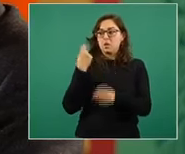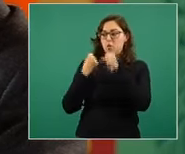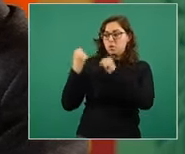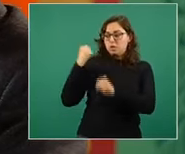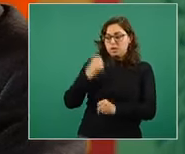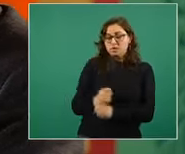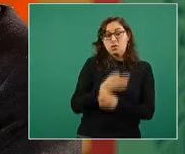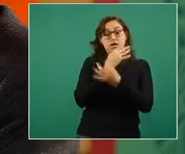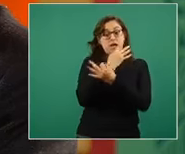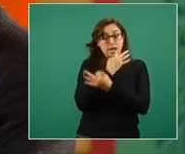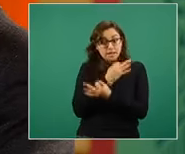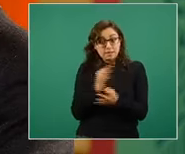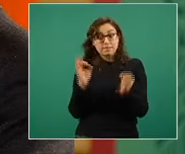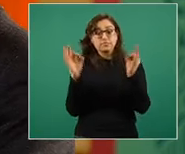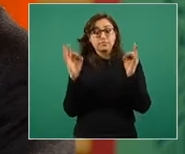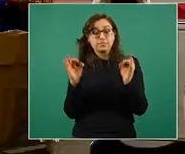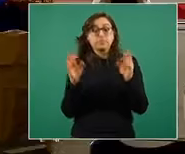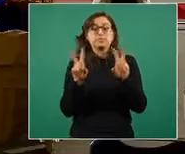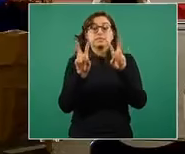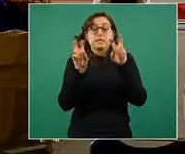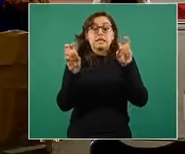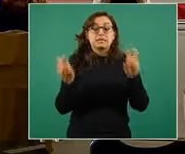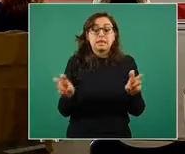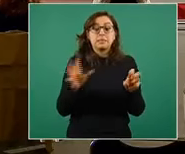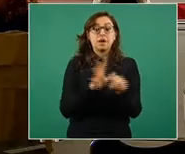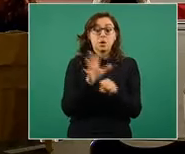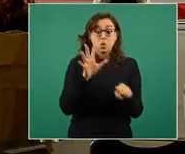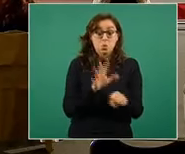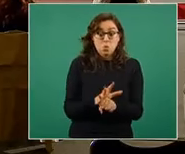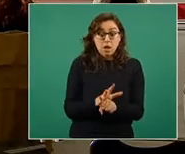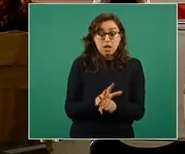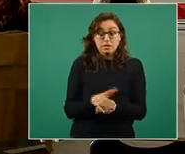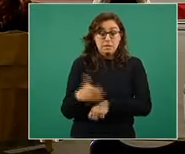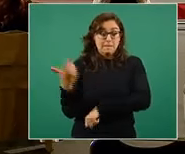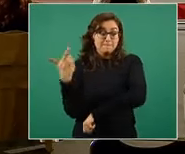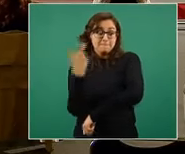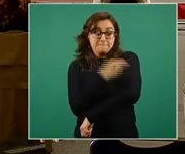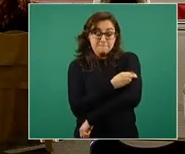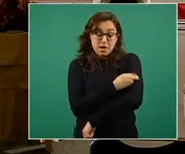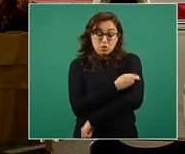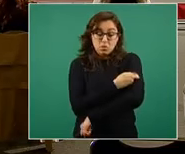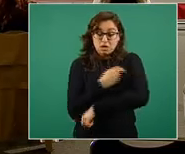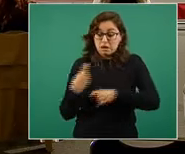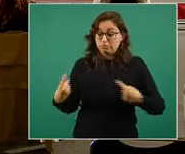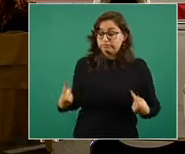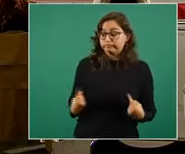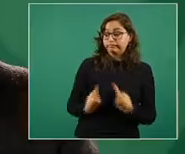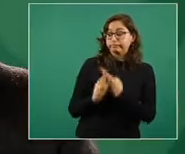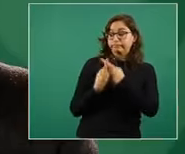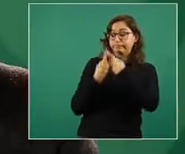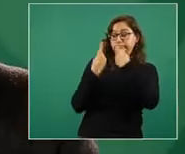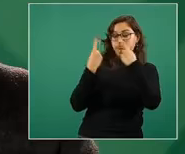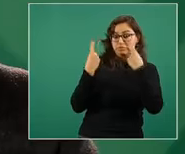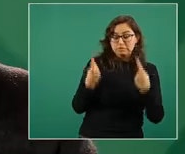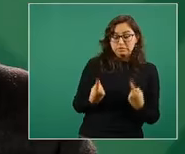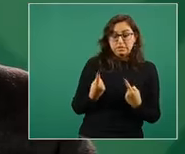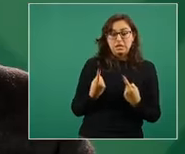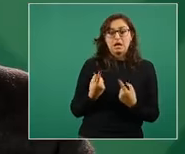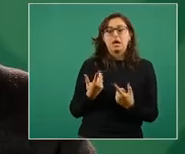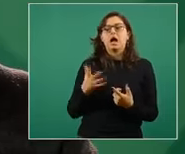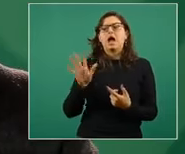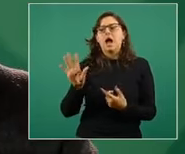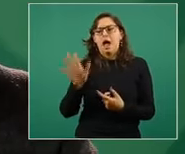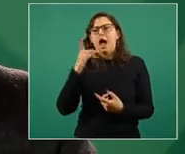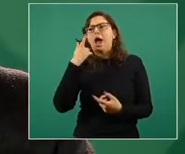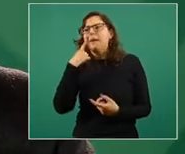pasado, está el tema de la contraindicación relativa de alergia. Entonces, se evalúa precisamente la historia de